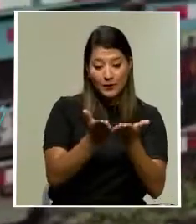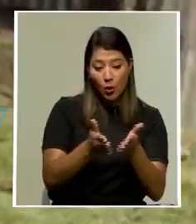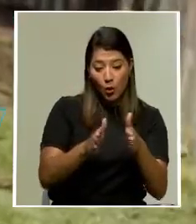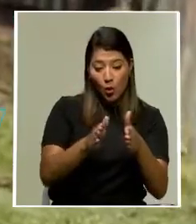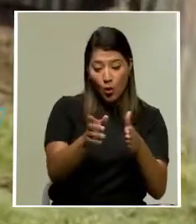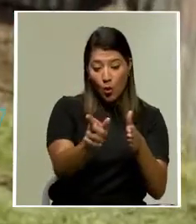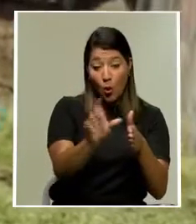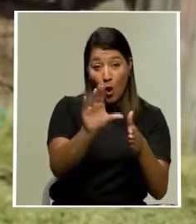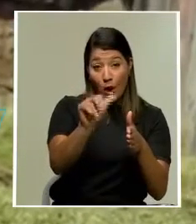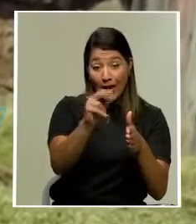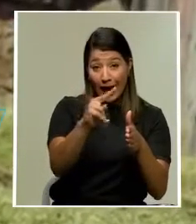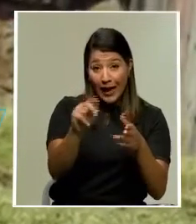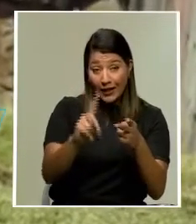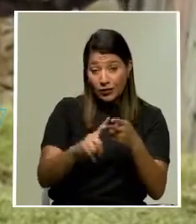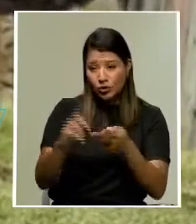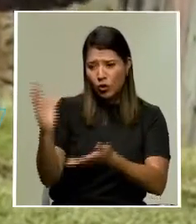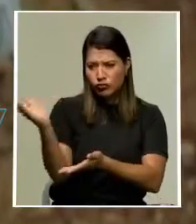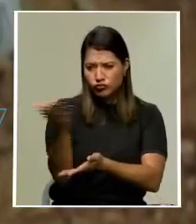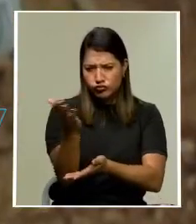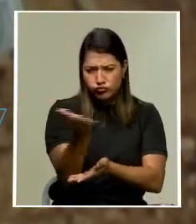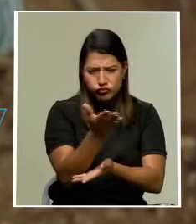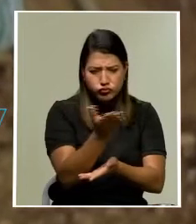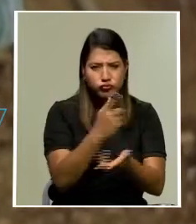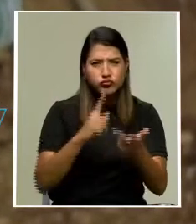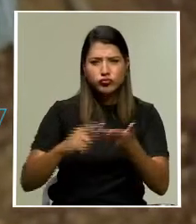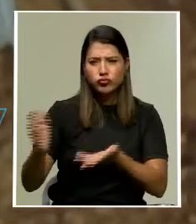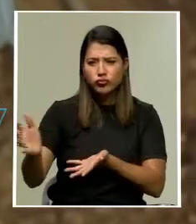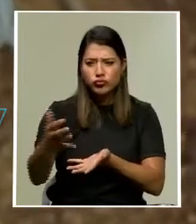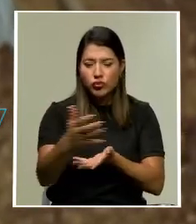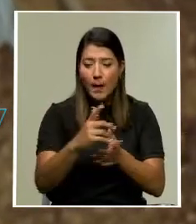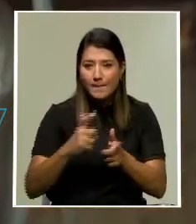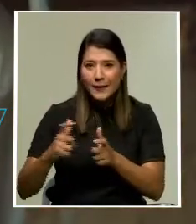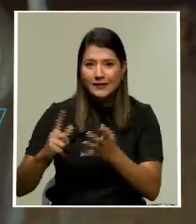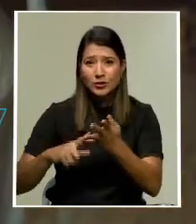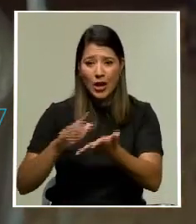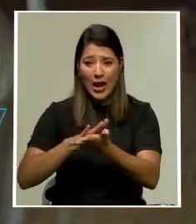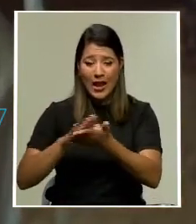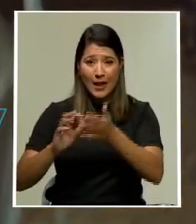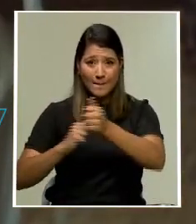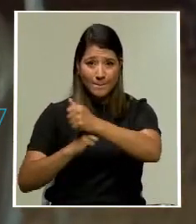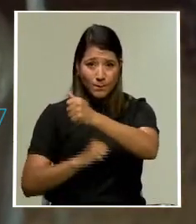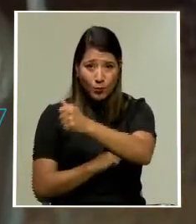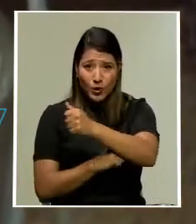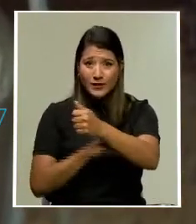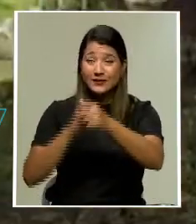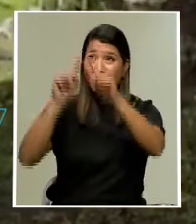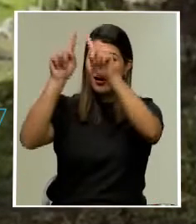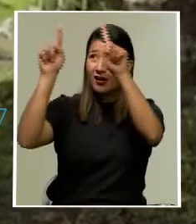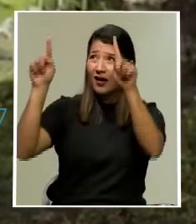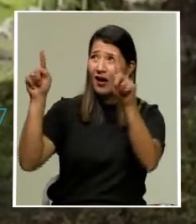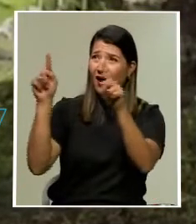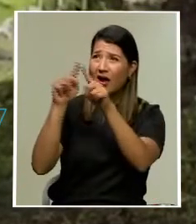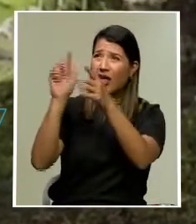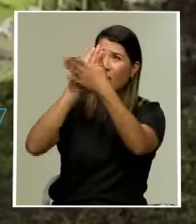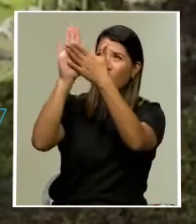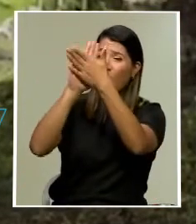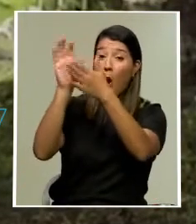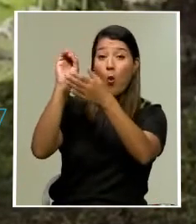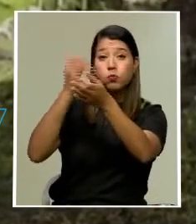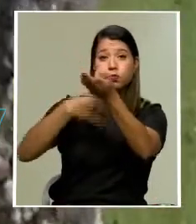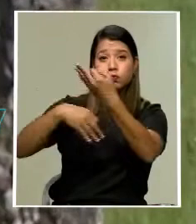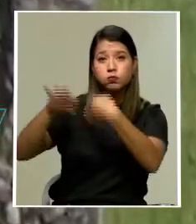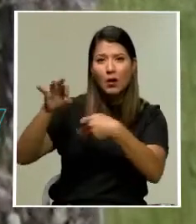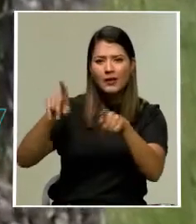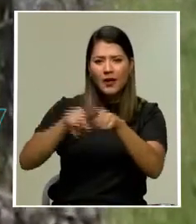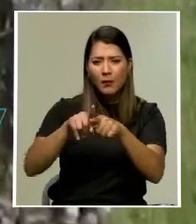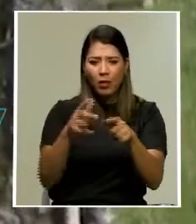descuaje, chapeas, recolección de basura, limpieza de puentes, lavado y restitución de rótulos, así como bacheo, tanto en